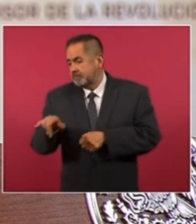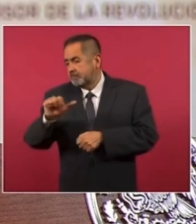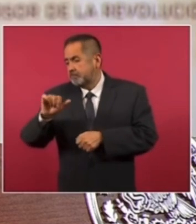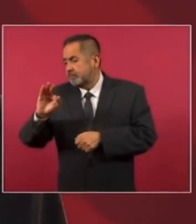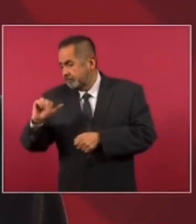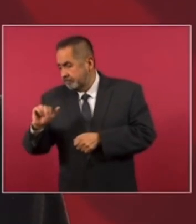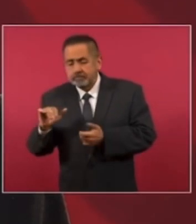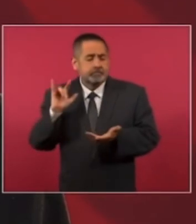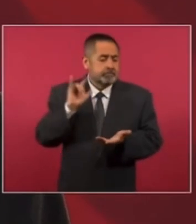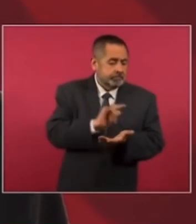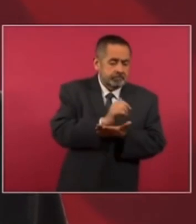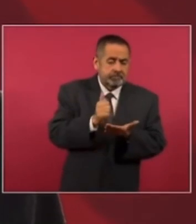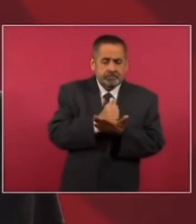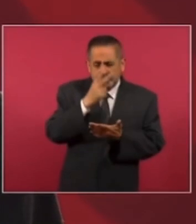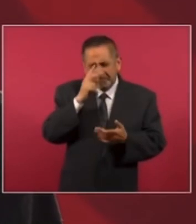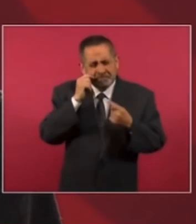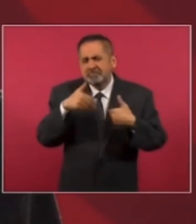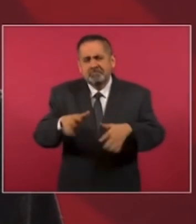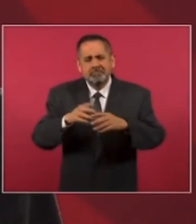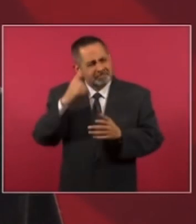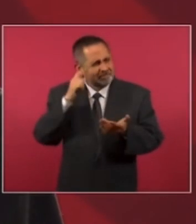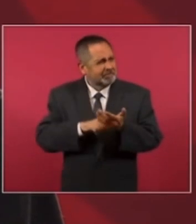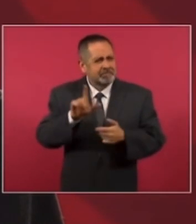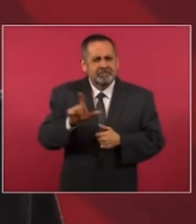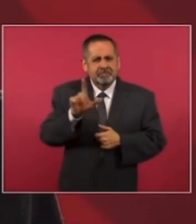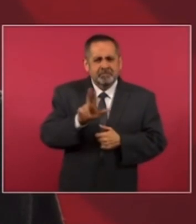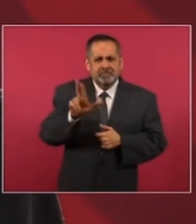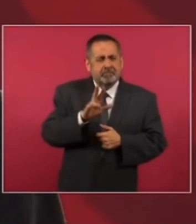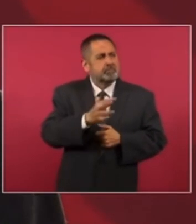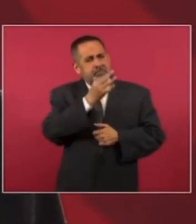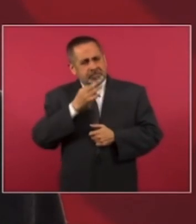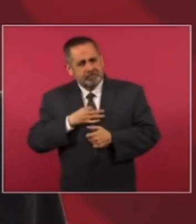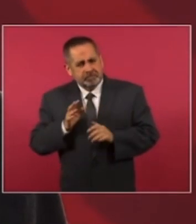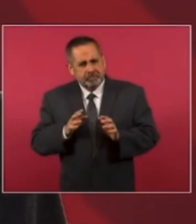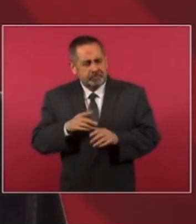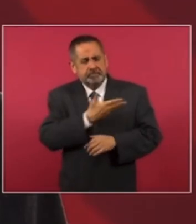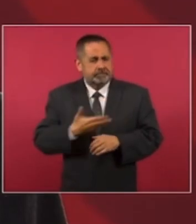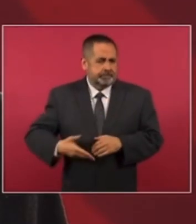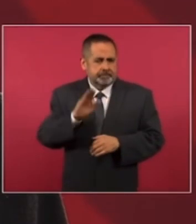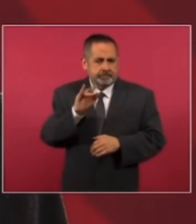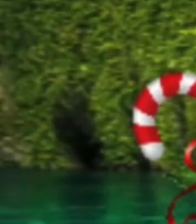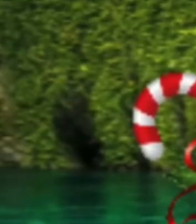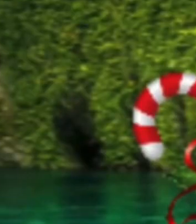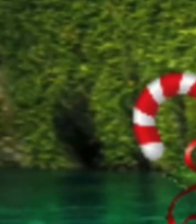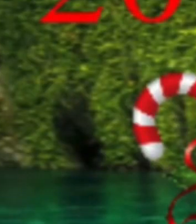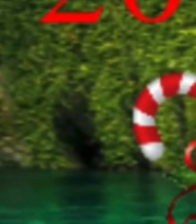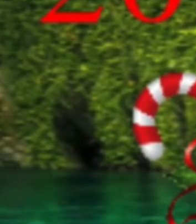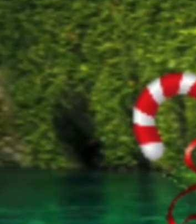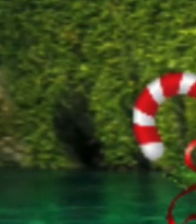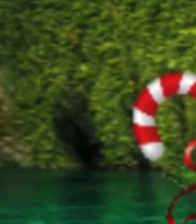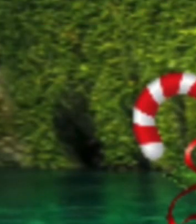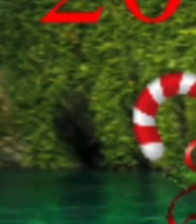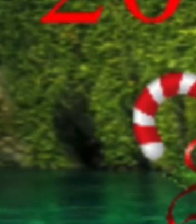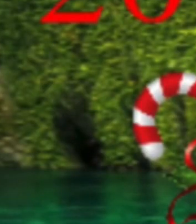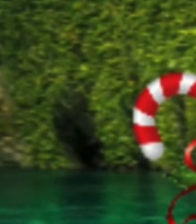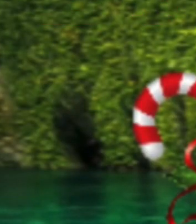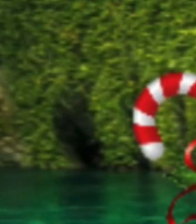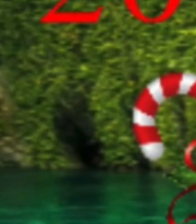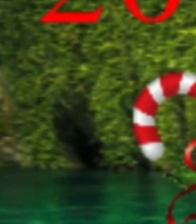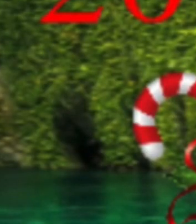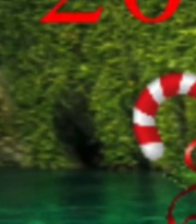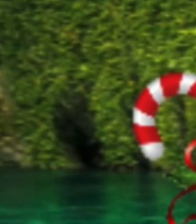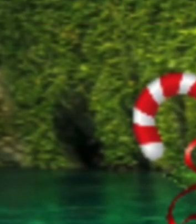van a resolverlo, creo que el lunes o el martes, en el caso del presidente Biden. Este presidente